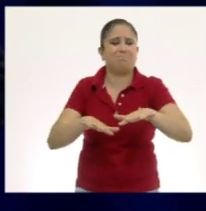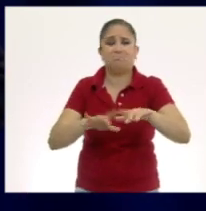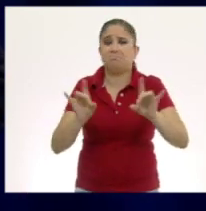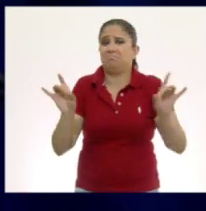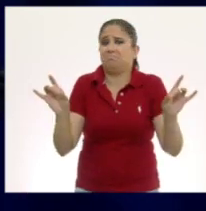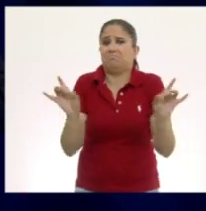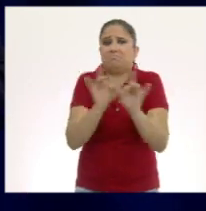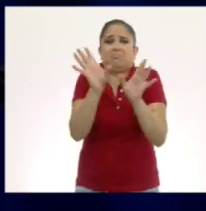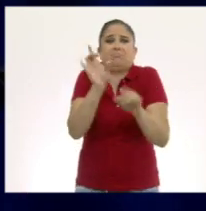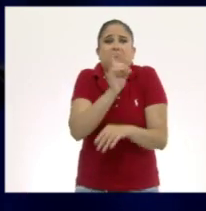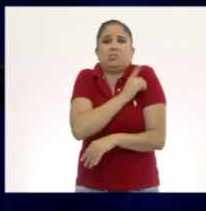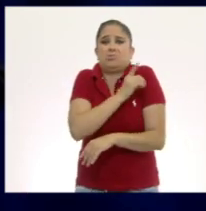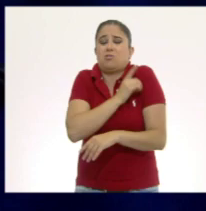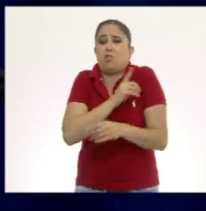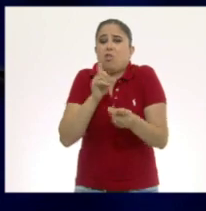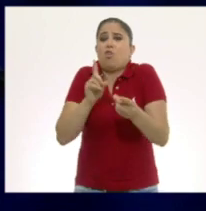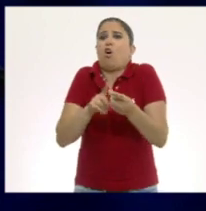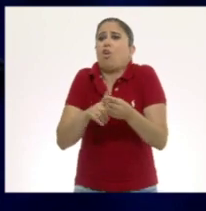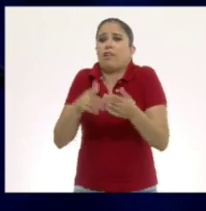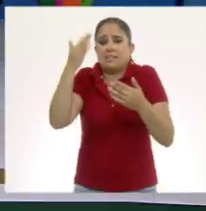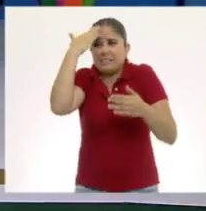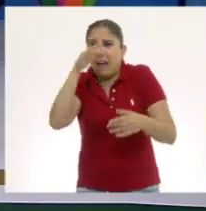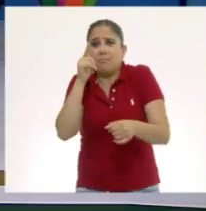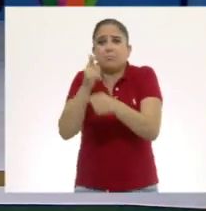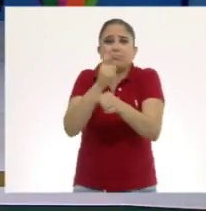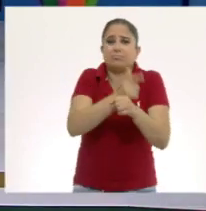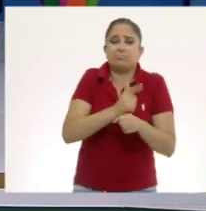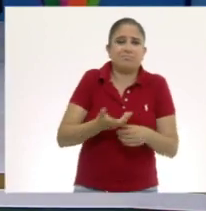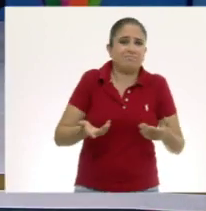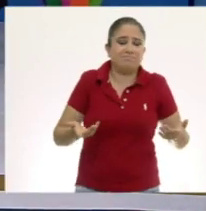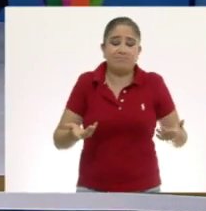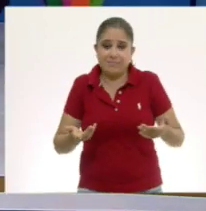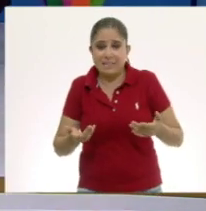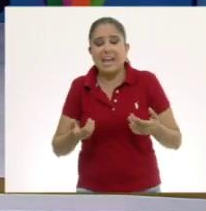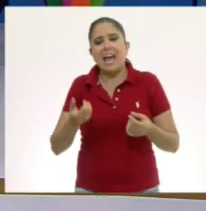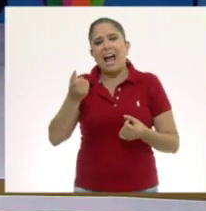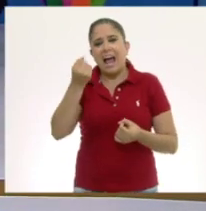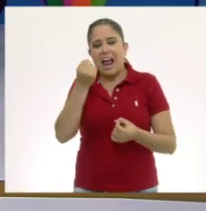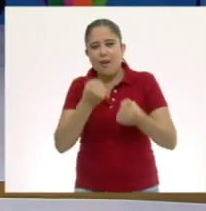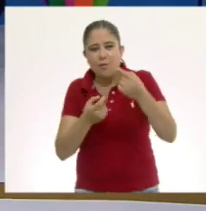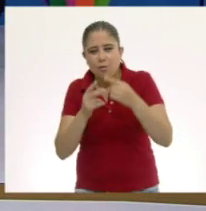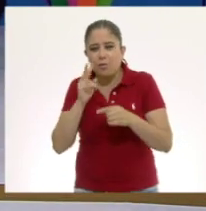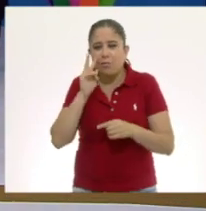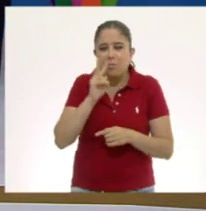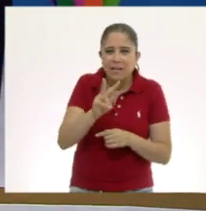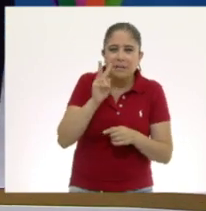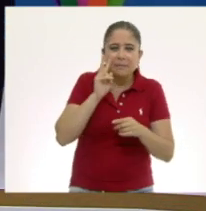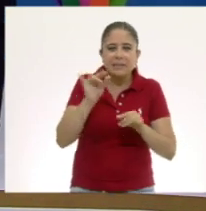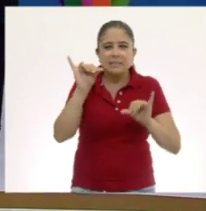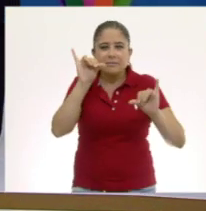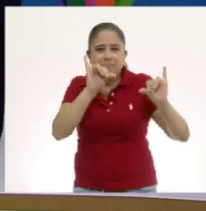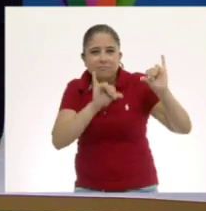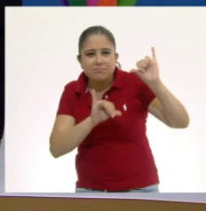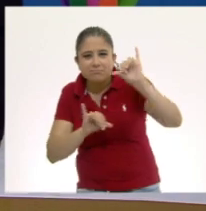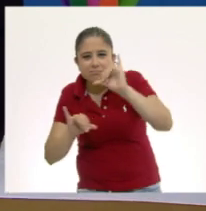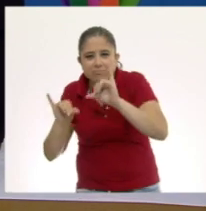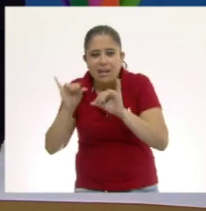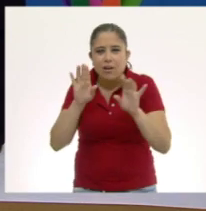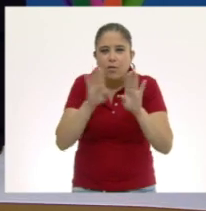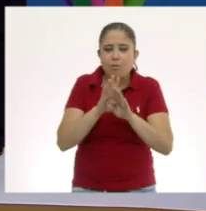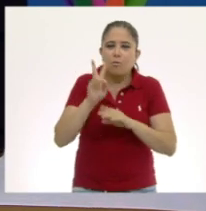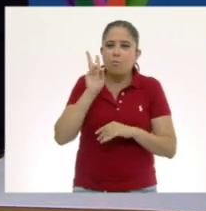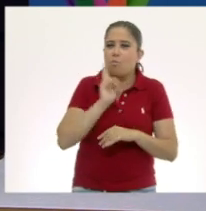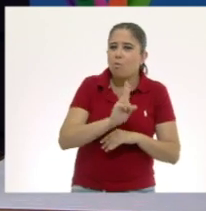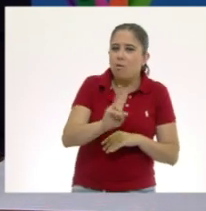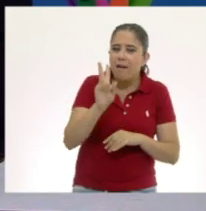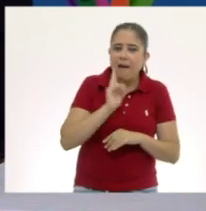sismo ni en dónde. Hay ciertas, llamémosle, indicios. Hay ciertos estudios que permiten